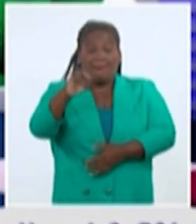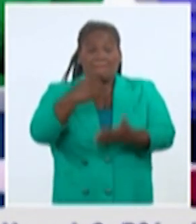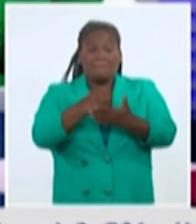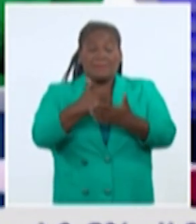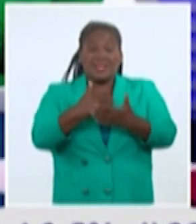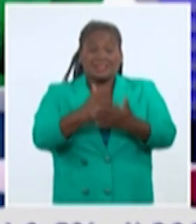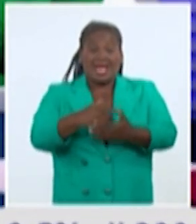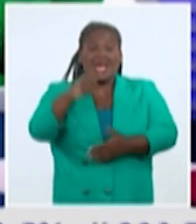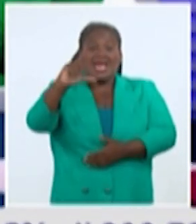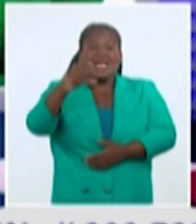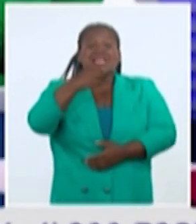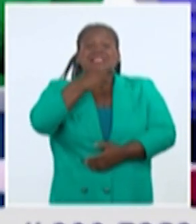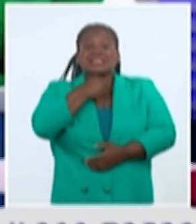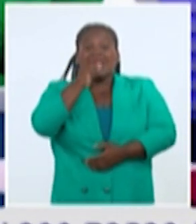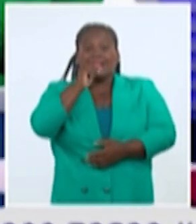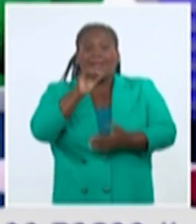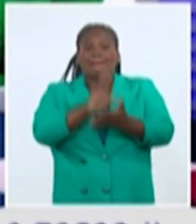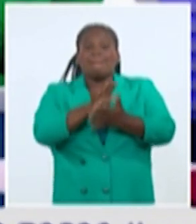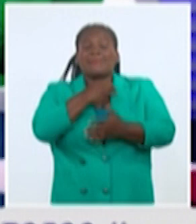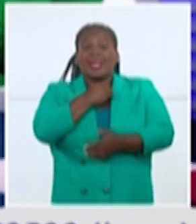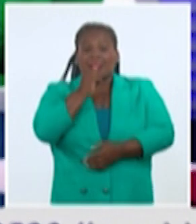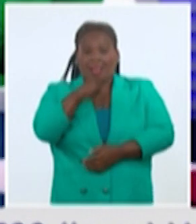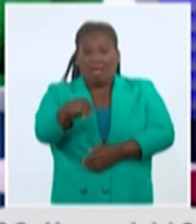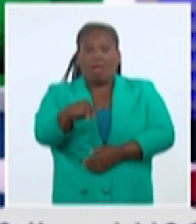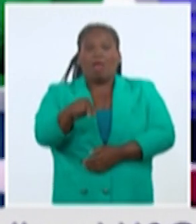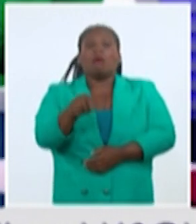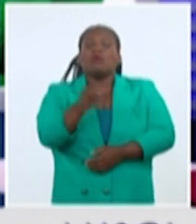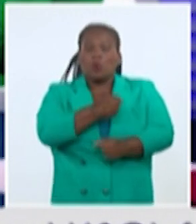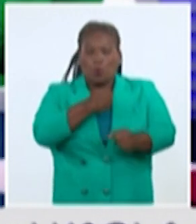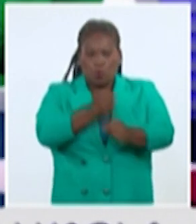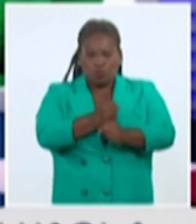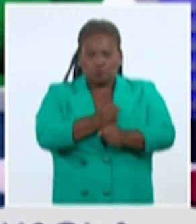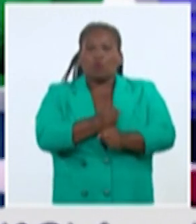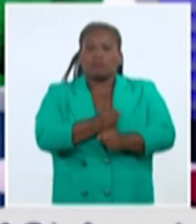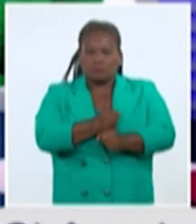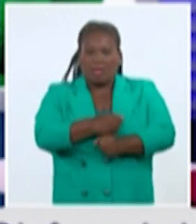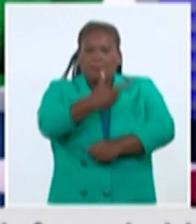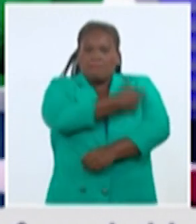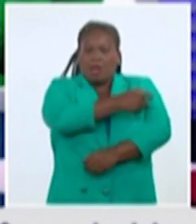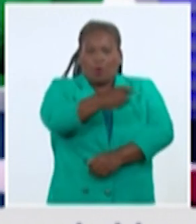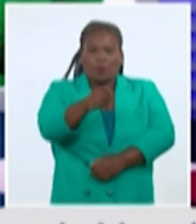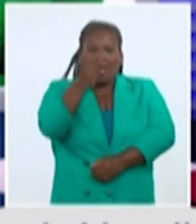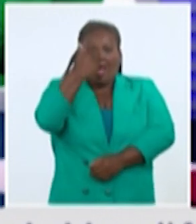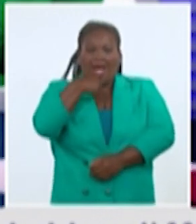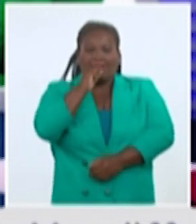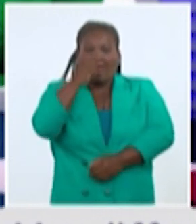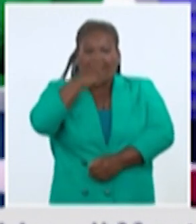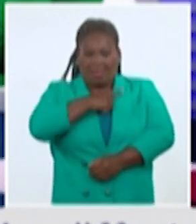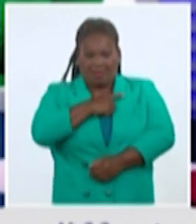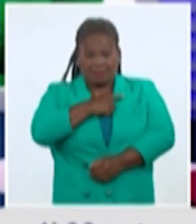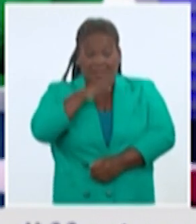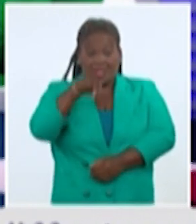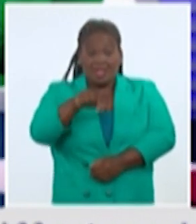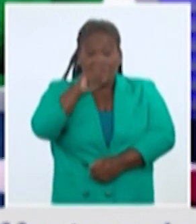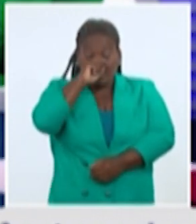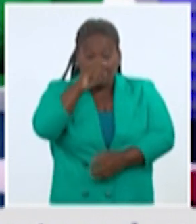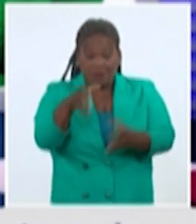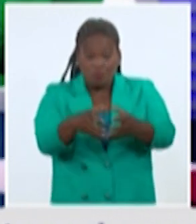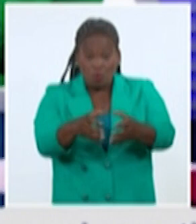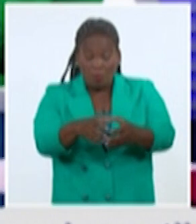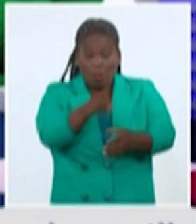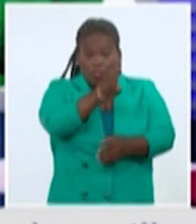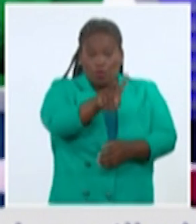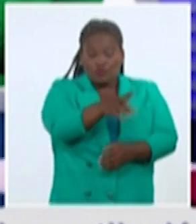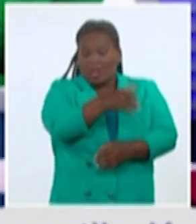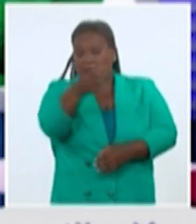uso de emergencia de la vacuna pediátrica en Abdala, justamente a las edades de los 12 hasta los